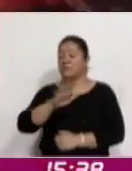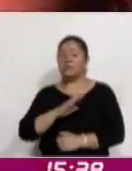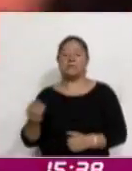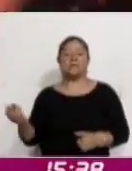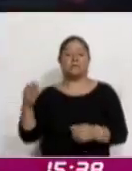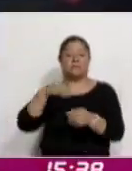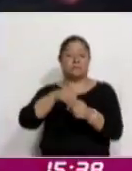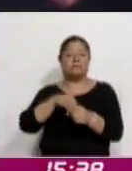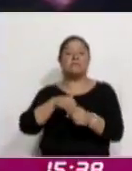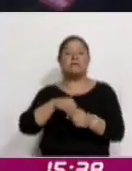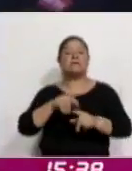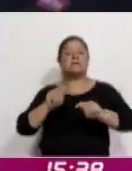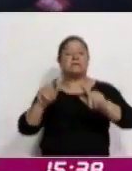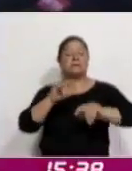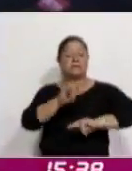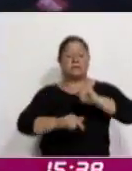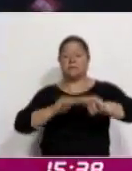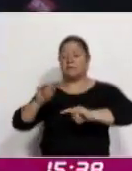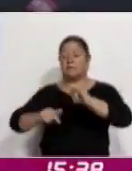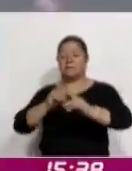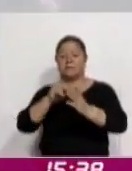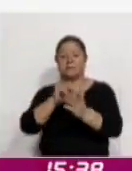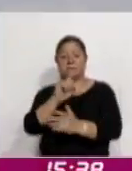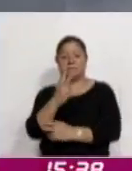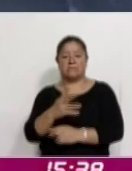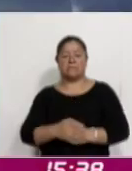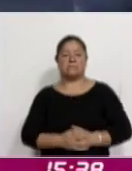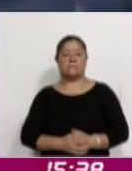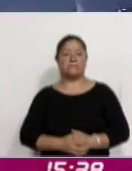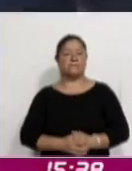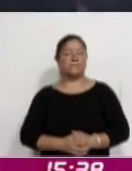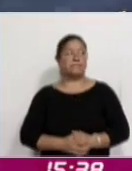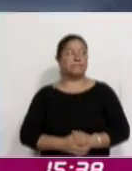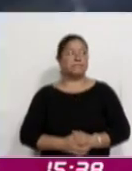festividades de Tlaxcala, la Feria de Ferias 2024.